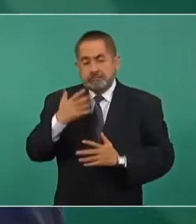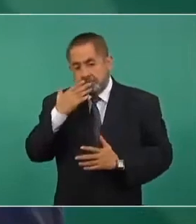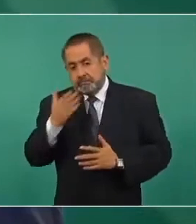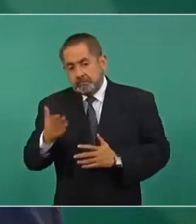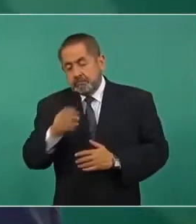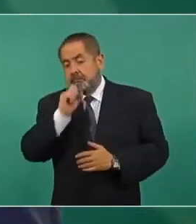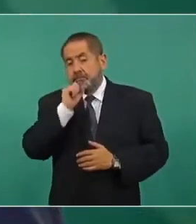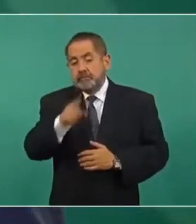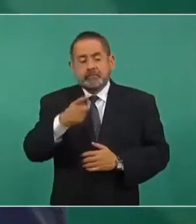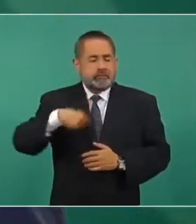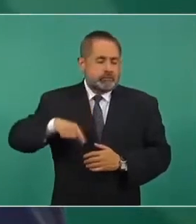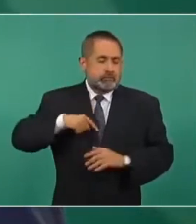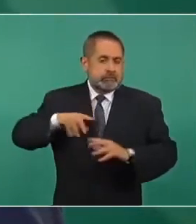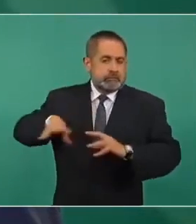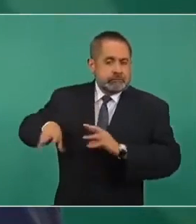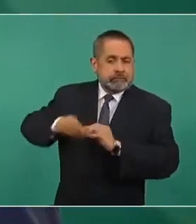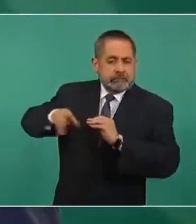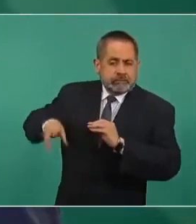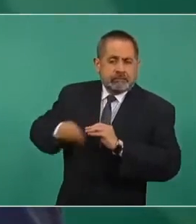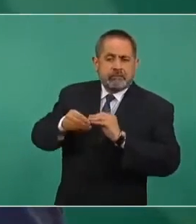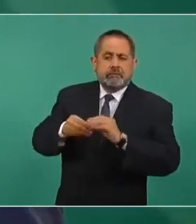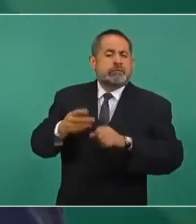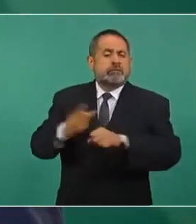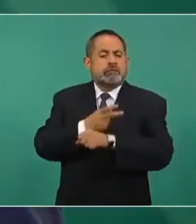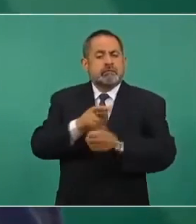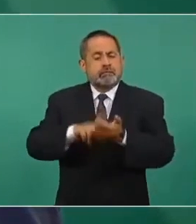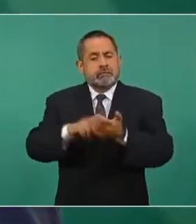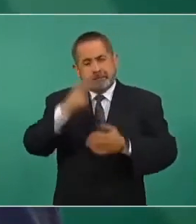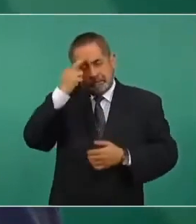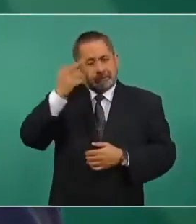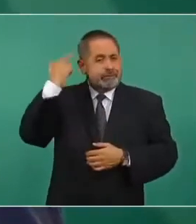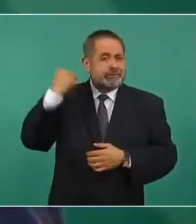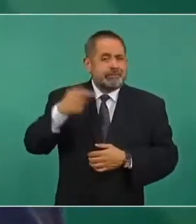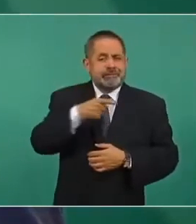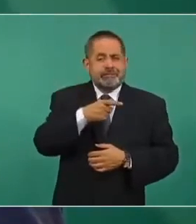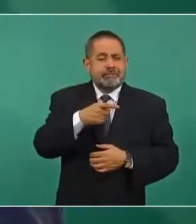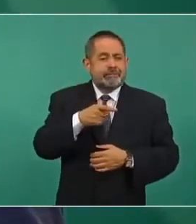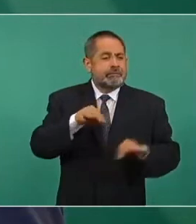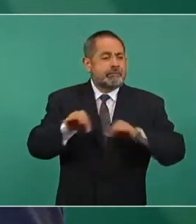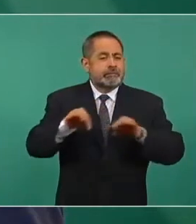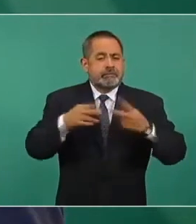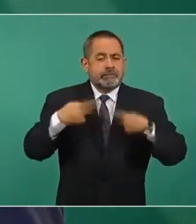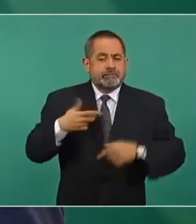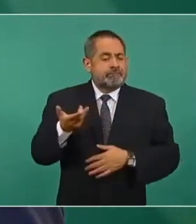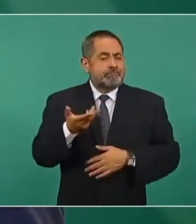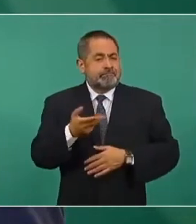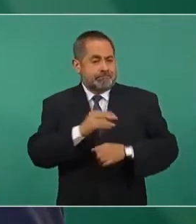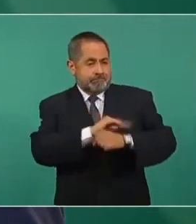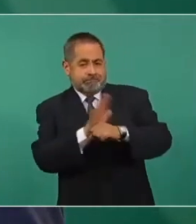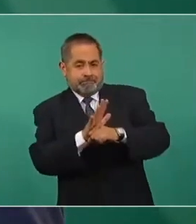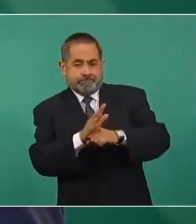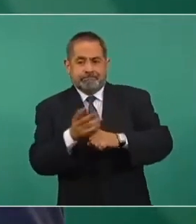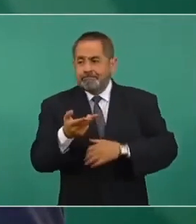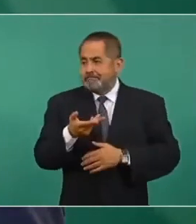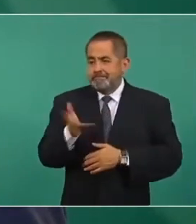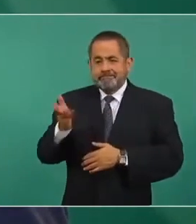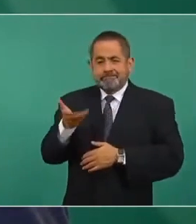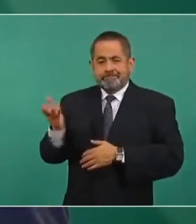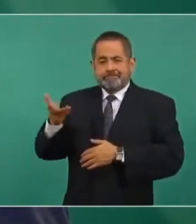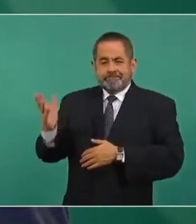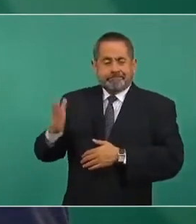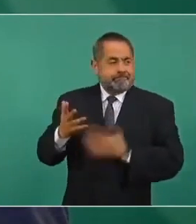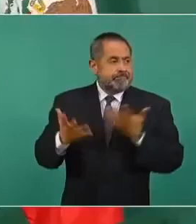ya recuperamos todos los empleos que se perdieron con la pandemia.